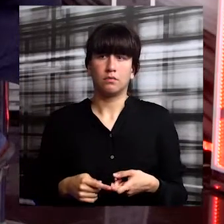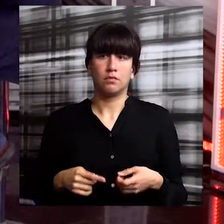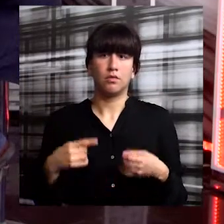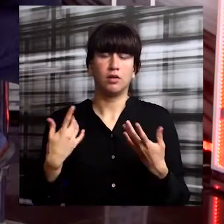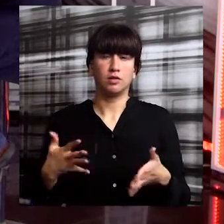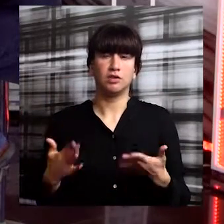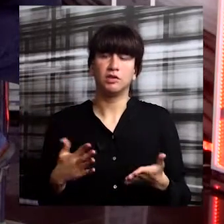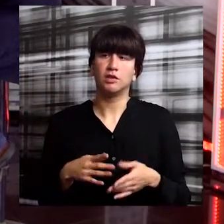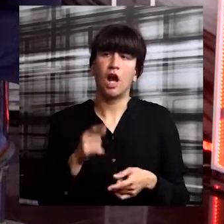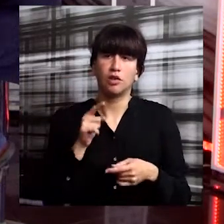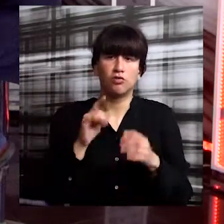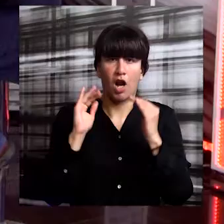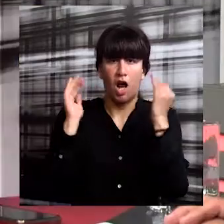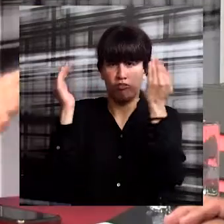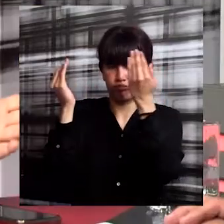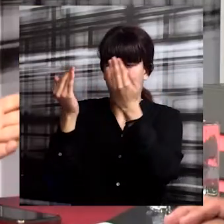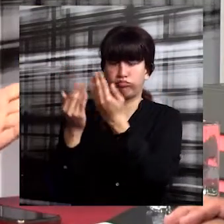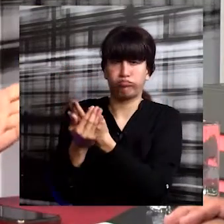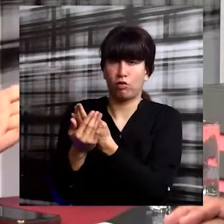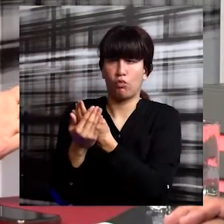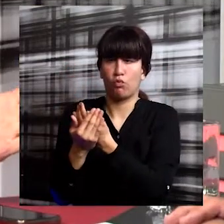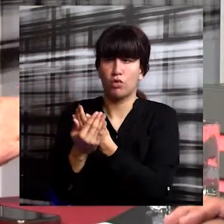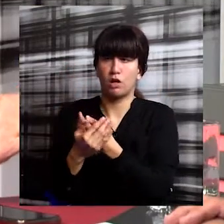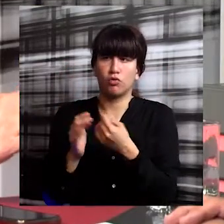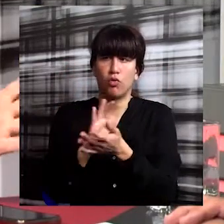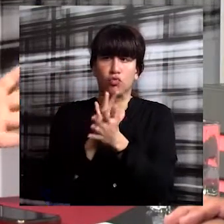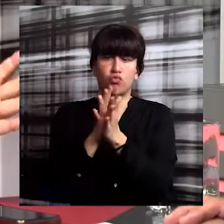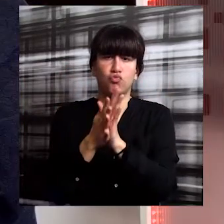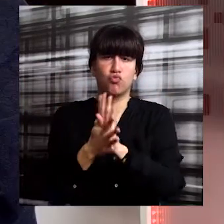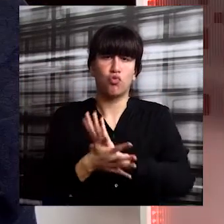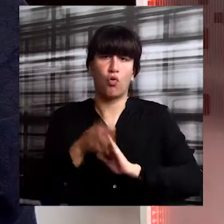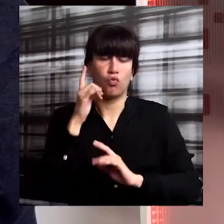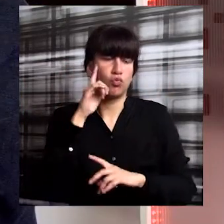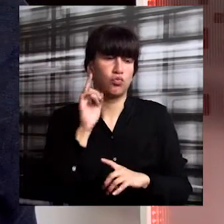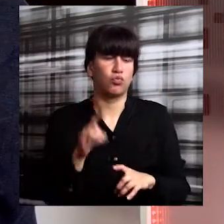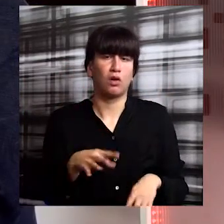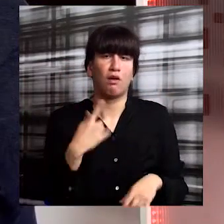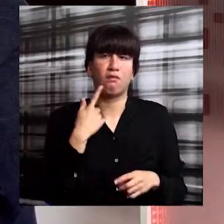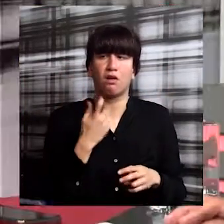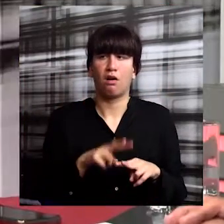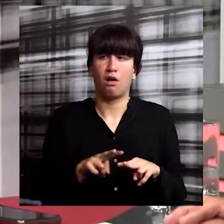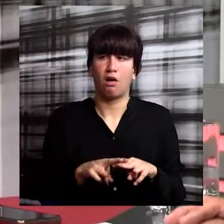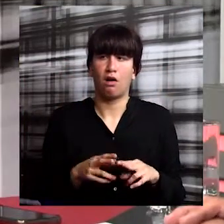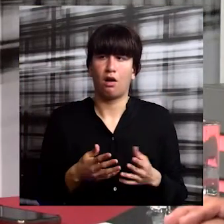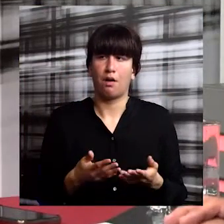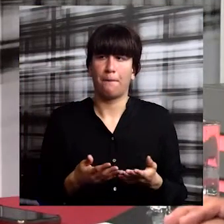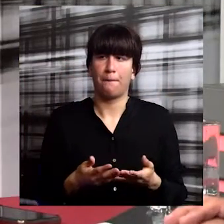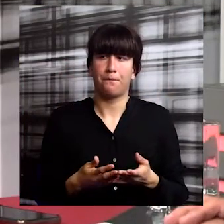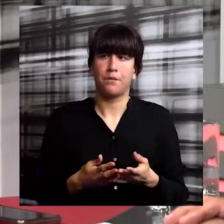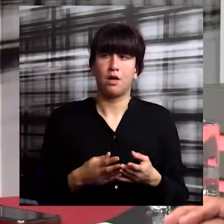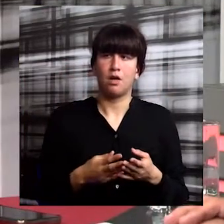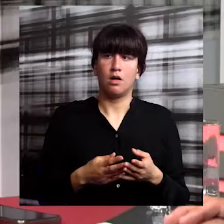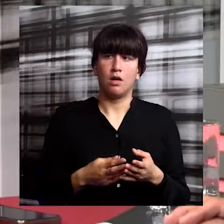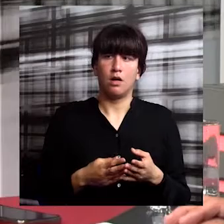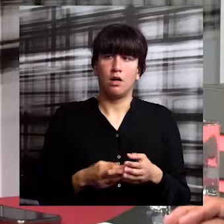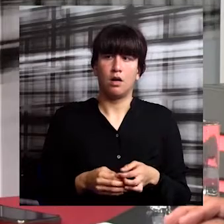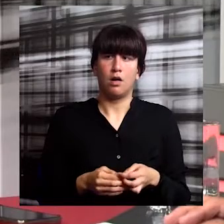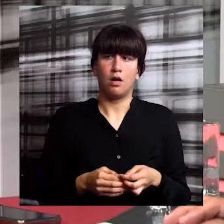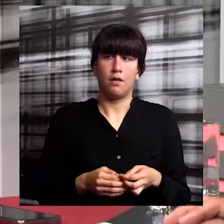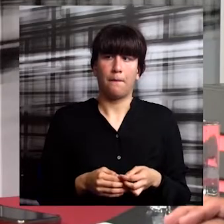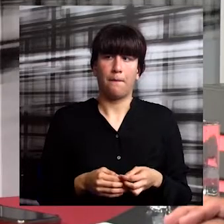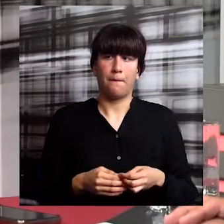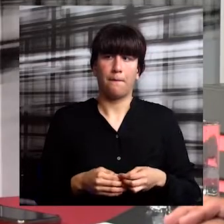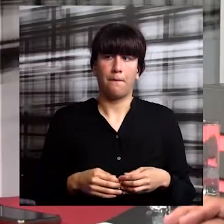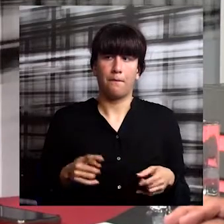llámala encubierta, pero que hoy día todo el mundo sabe quiénes son los futuros candidatos. Los vamos a ver, obviamente, el día que se inscriban, pero ya están